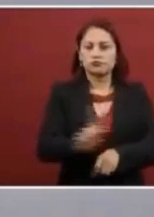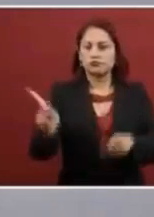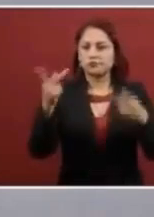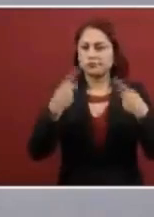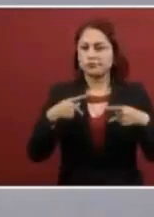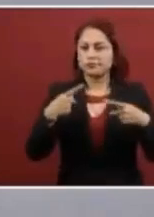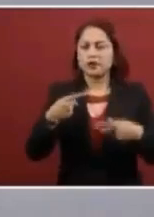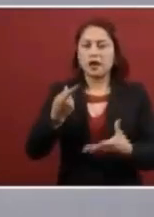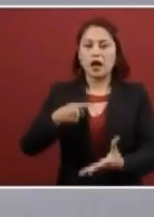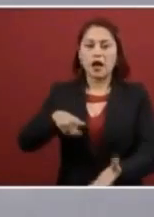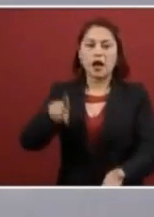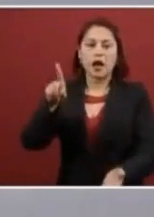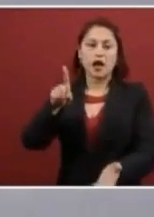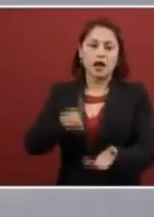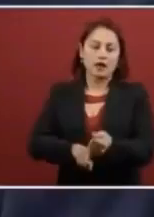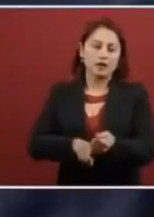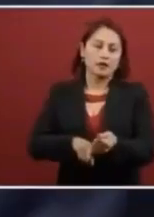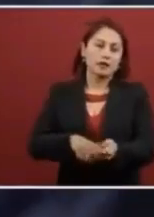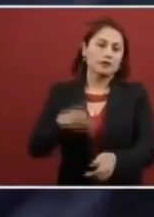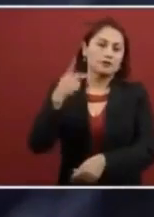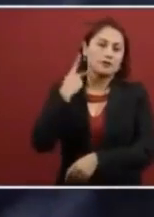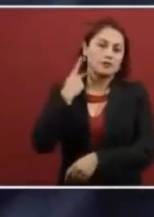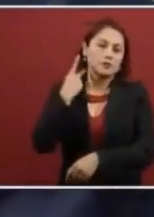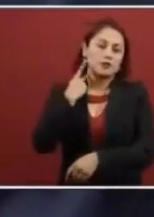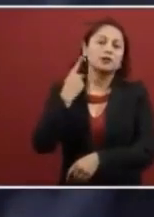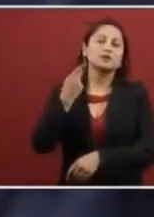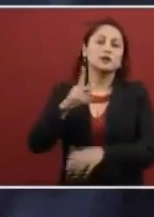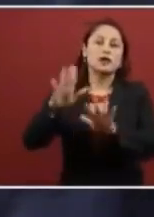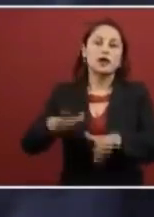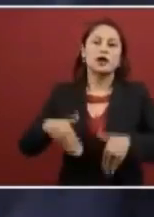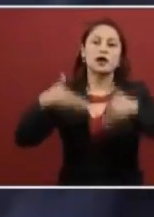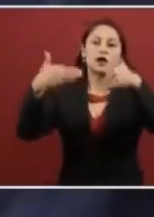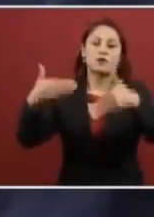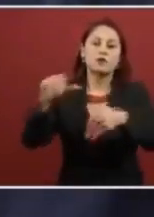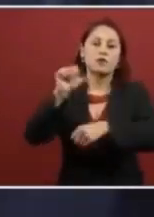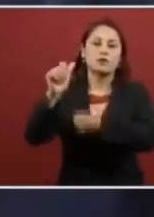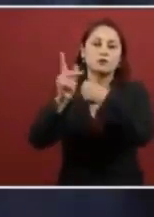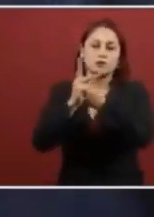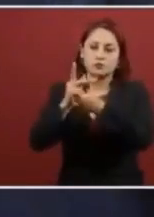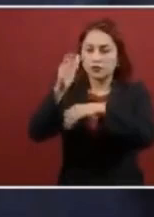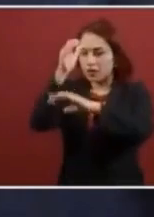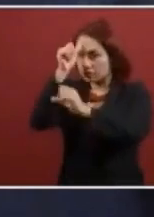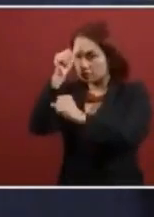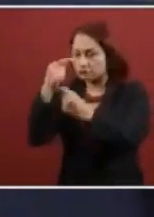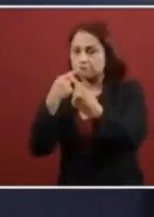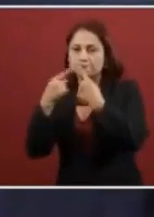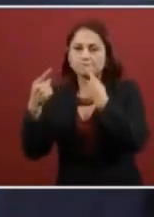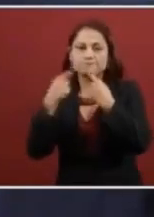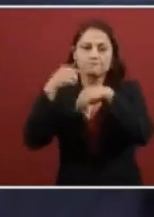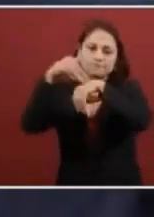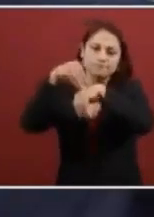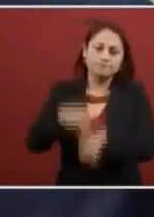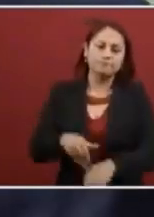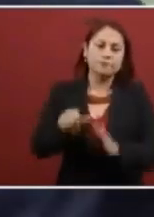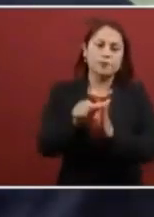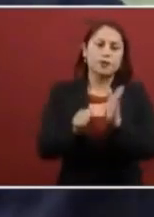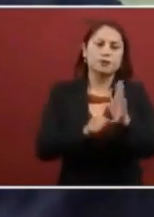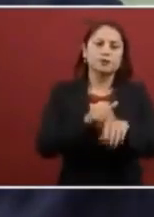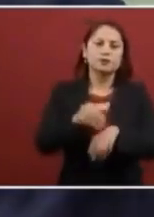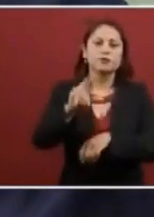país se apega a los principios establecidos en el artículo 89 de la